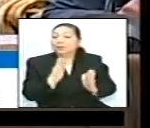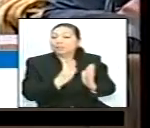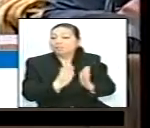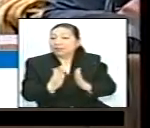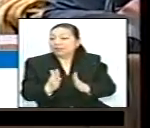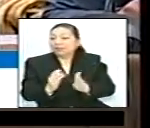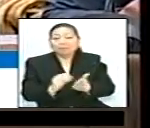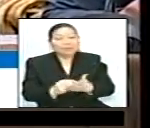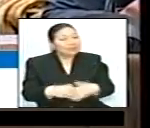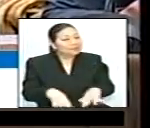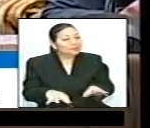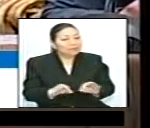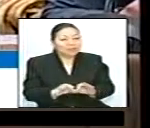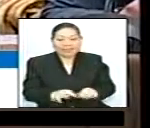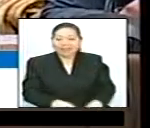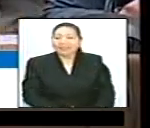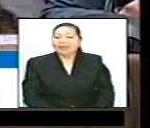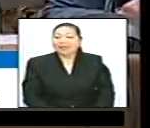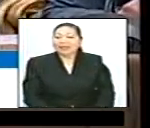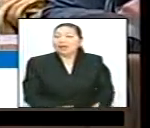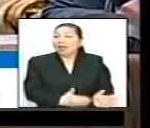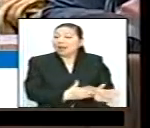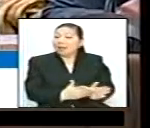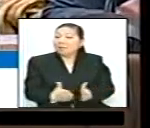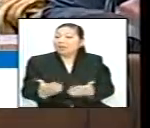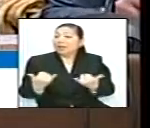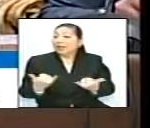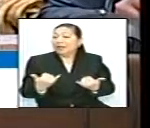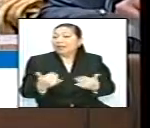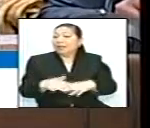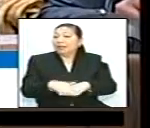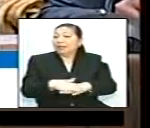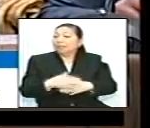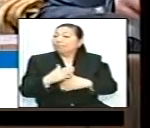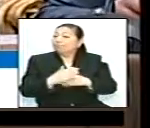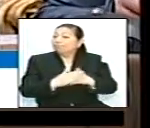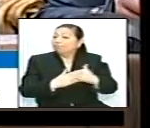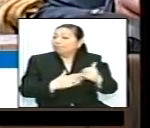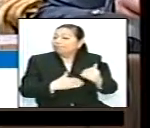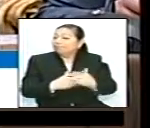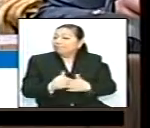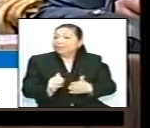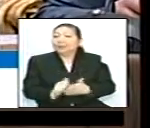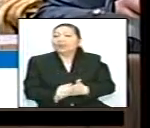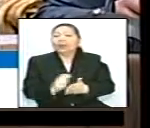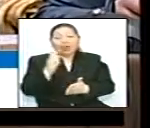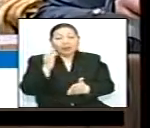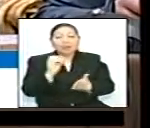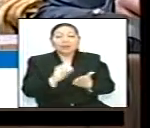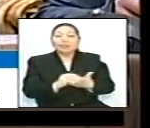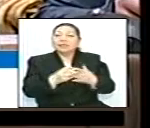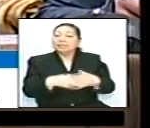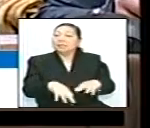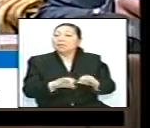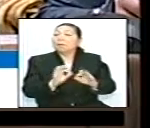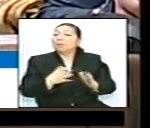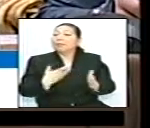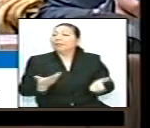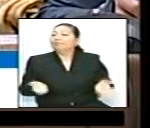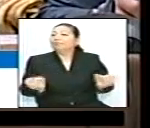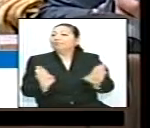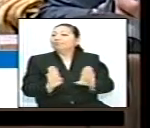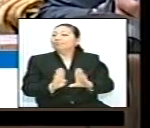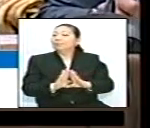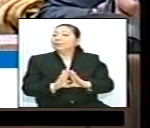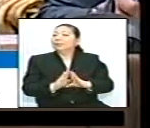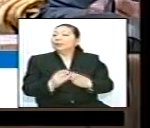que es importante, ministro. Aparte de eso, el plan de infraestructura, creo que es importante para poder cerrar